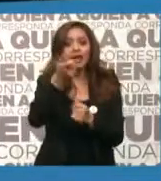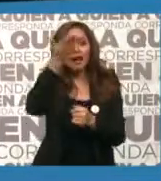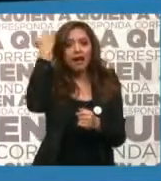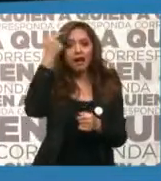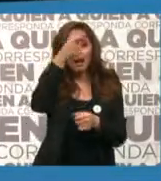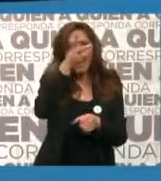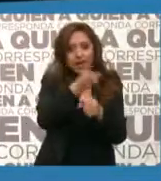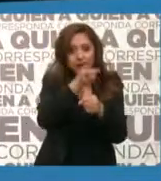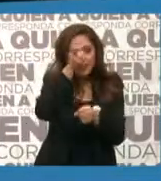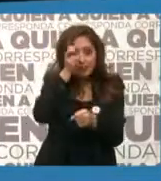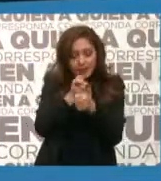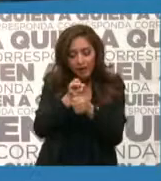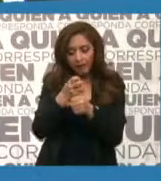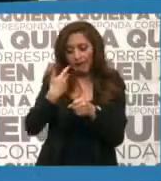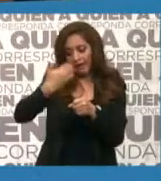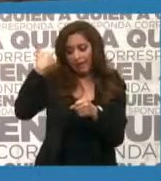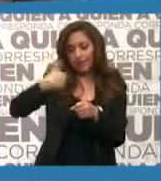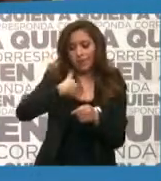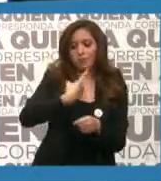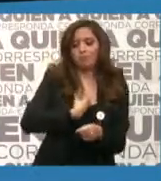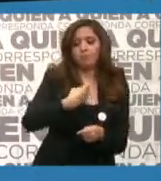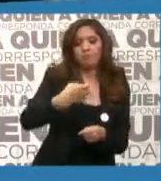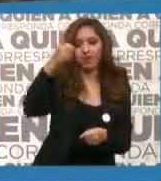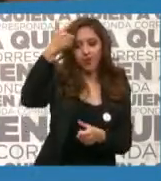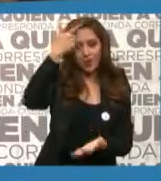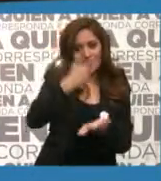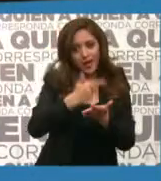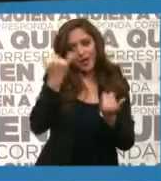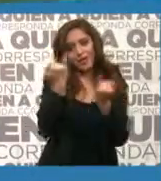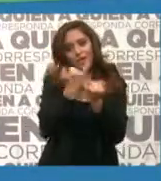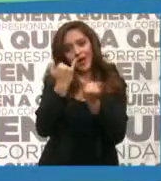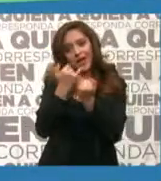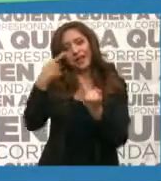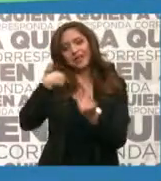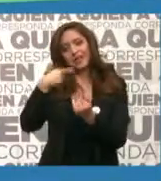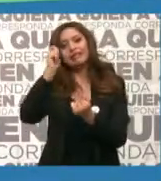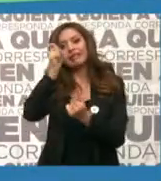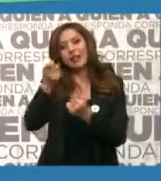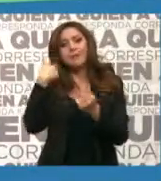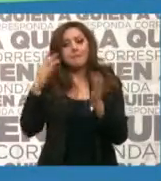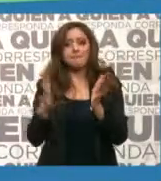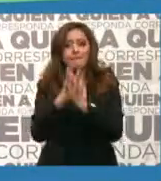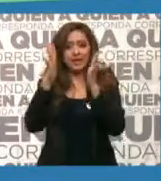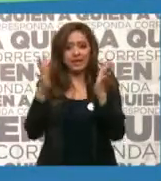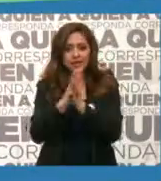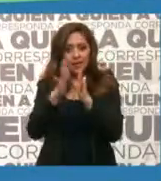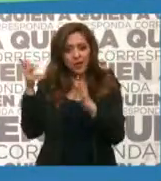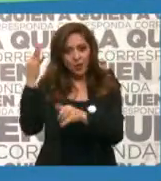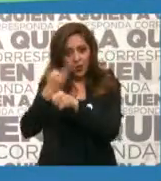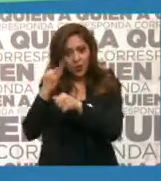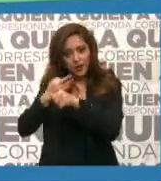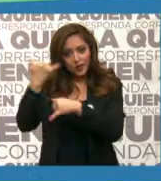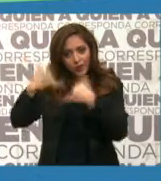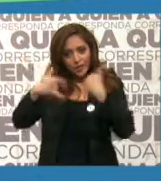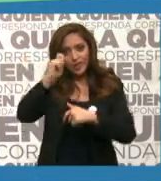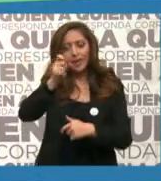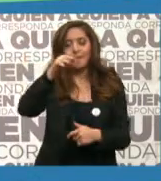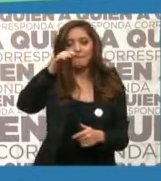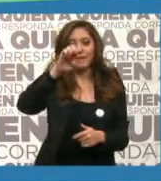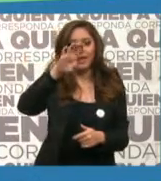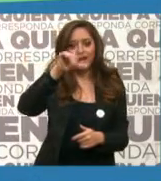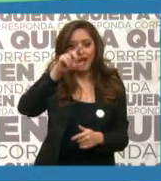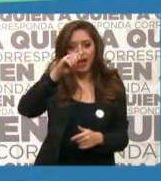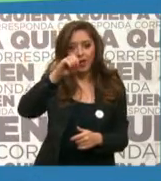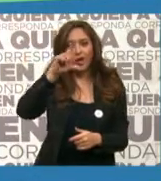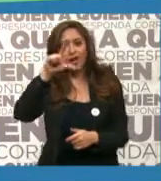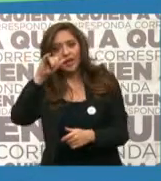hormiguero. Gracias, Mauricio, a ti y a toda la producción del hormiguero. Mil gracias por participar en la galería de... del juguetón ahí en Mercado Libre. Ahí están